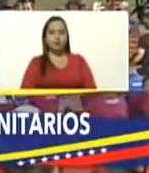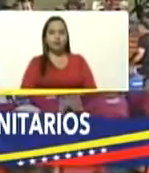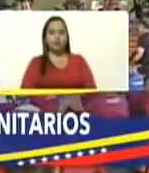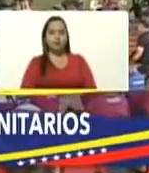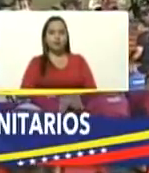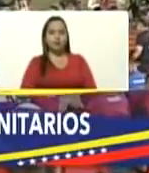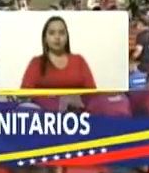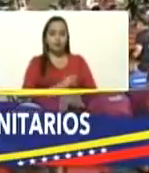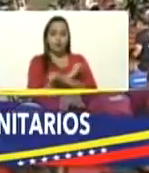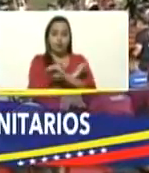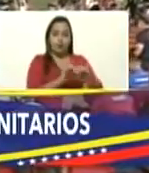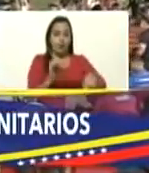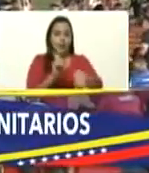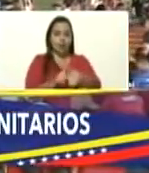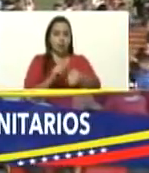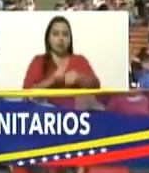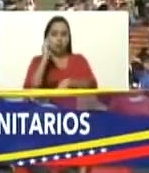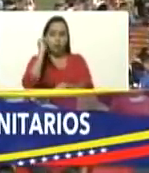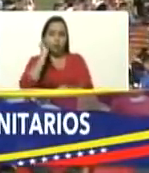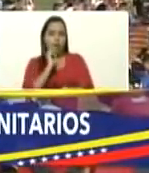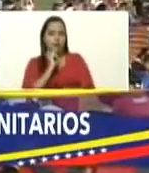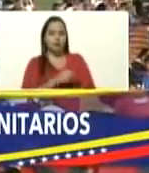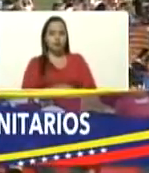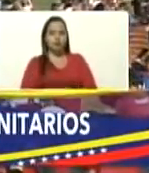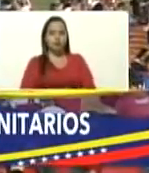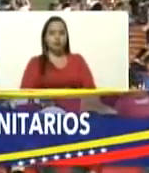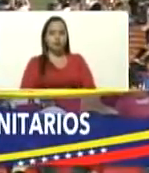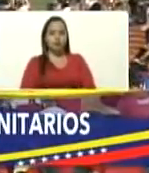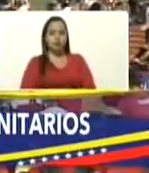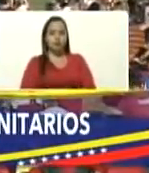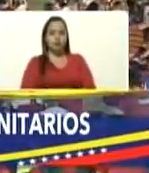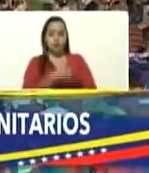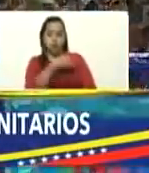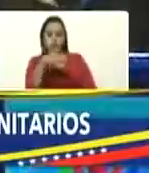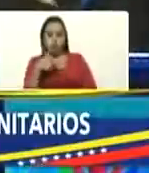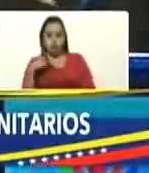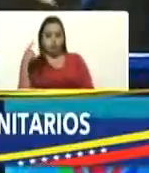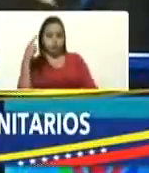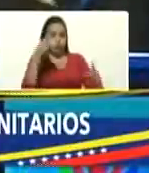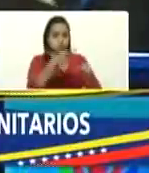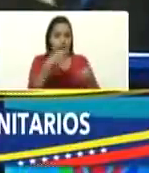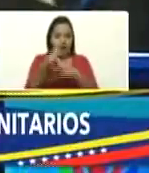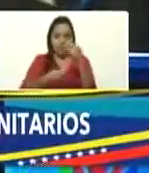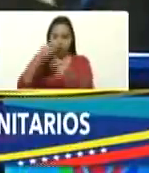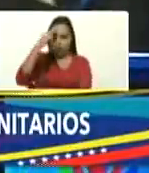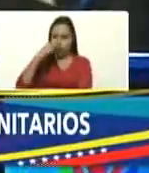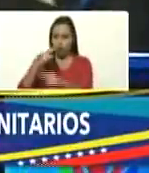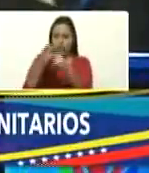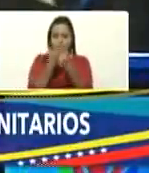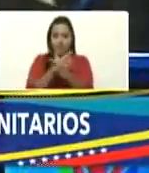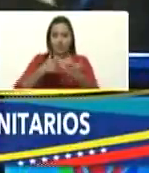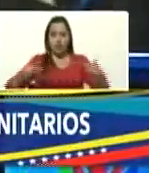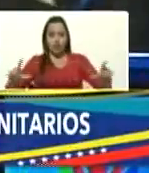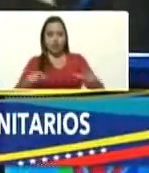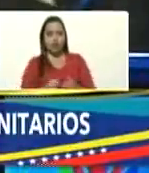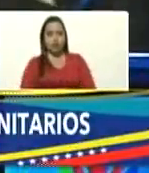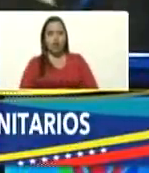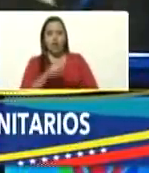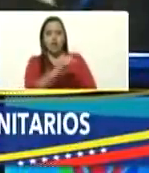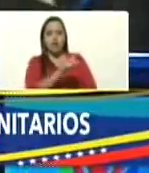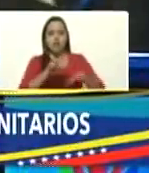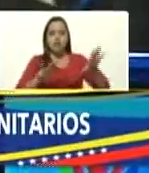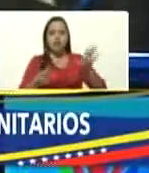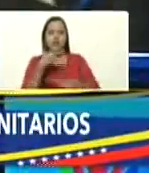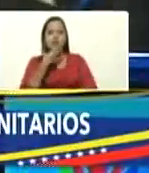el cierre del ciclo bolivariano. Cuando estemos nosotros rindiendo el homenaje a nuestro libertador el 17